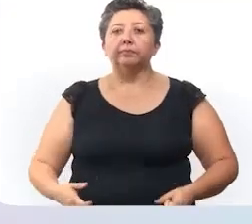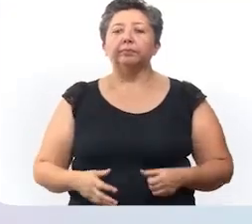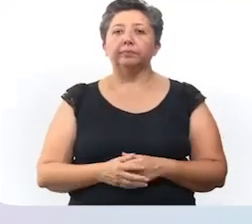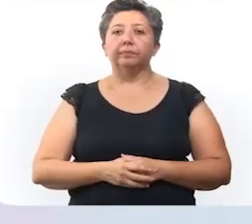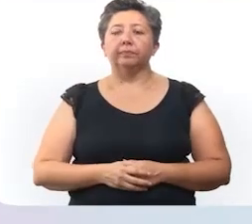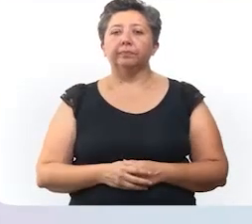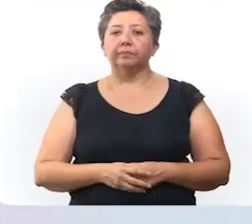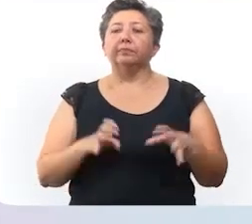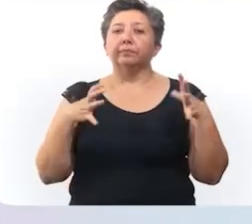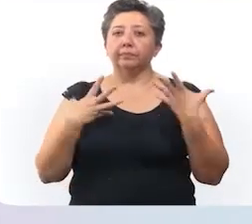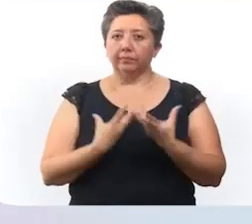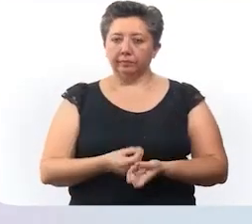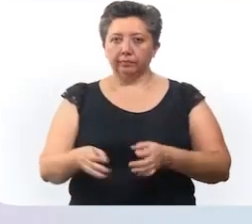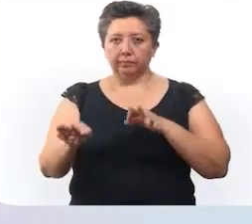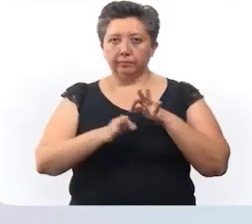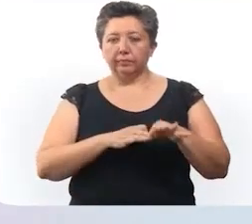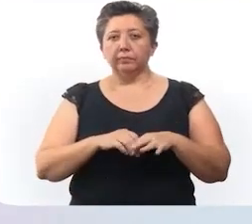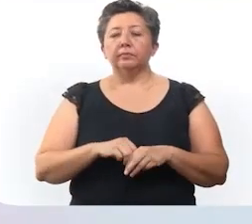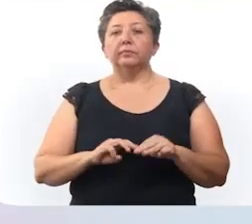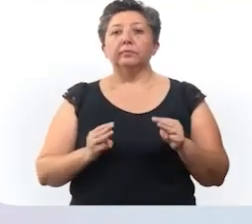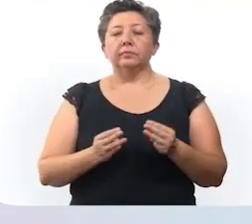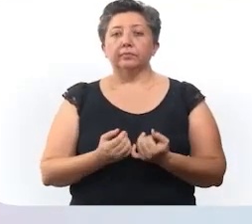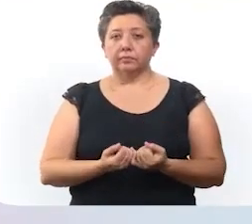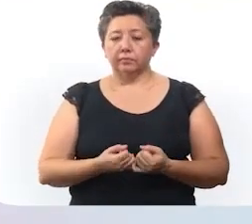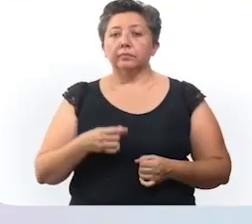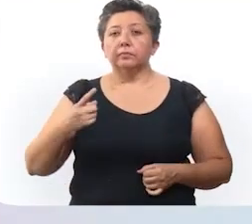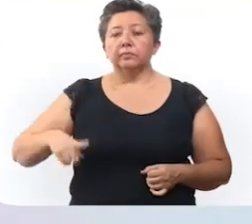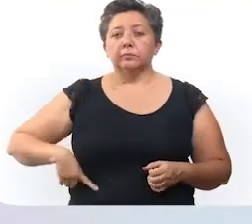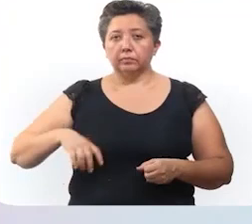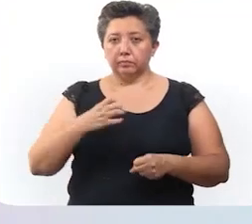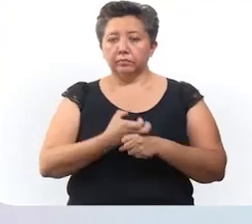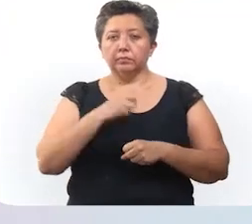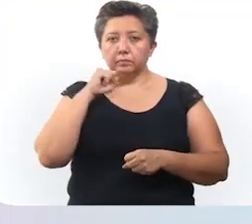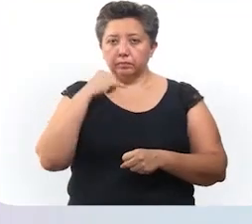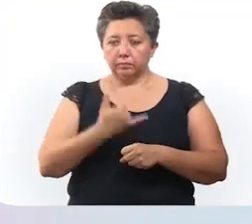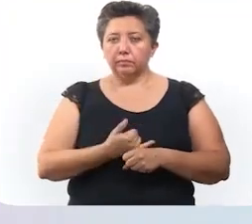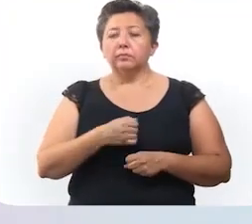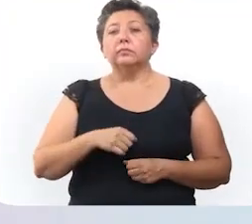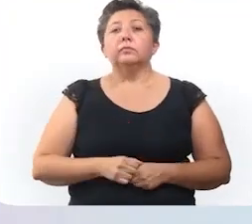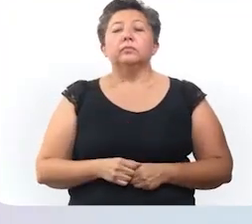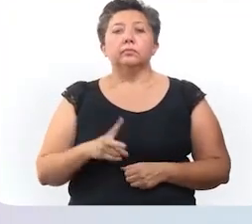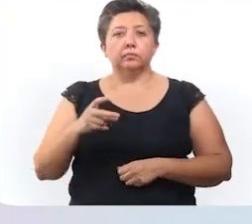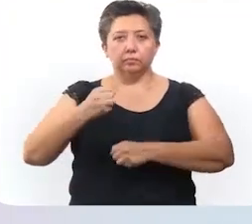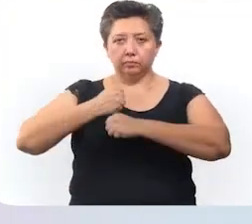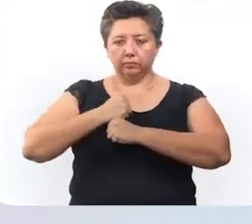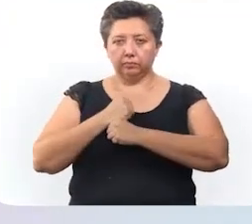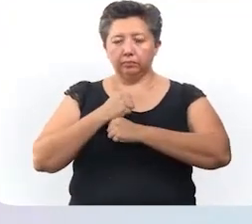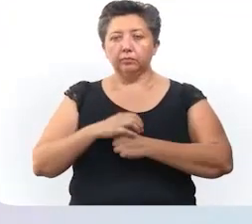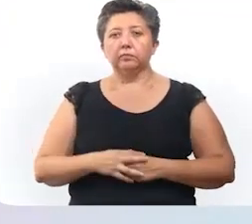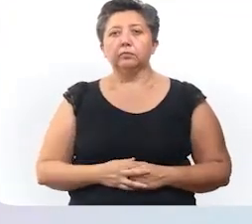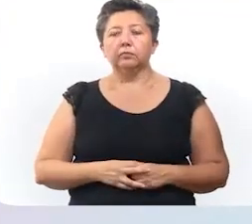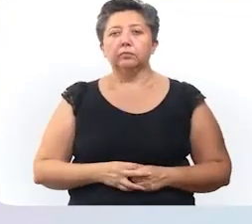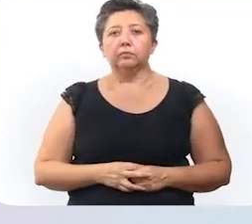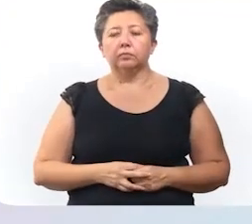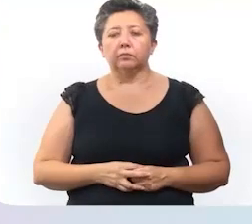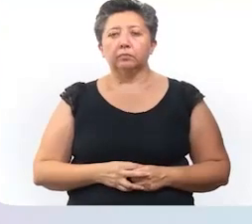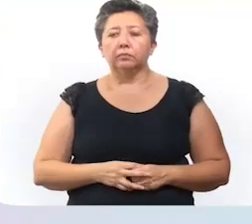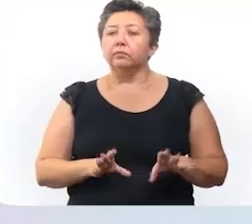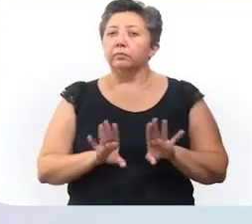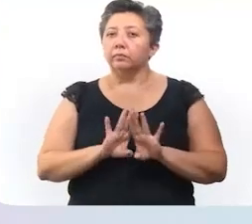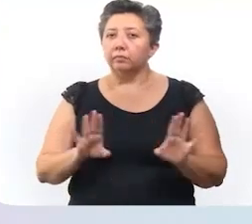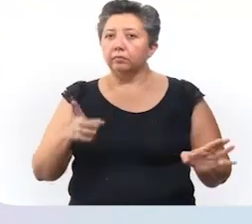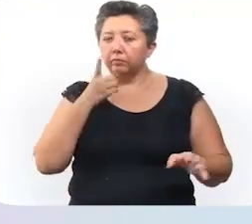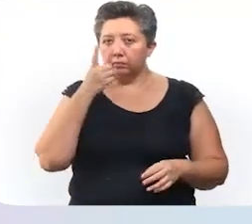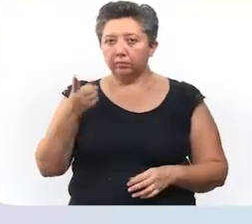familias. Estamos trabajando de manera conjunta el Gobierno del Estado, la Secretaría de Bienestar y las Fuerzas Armadas. Como